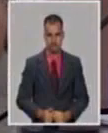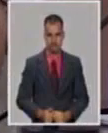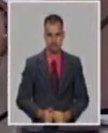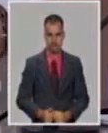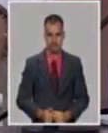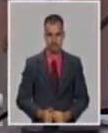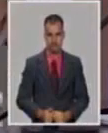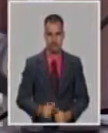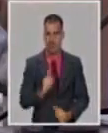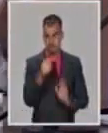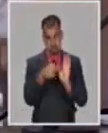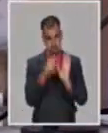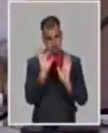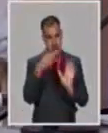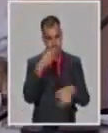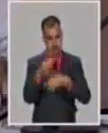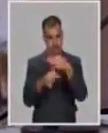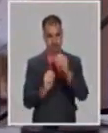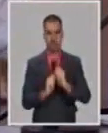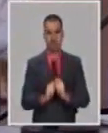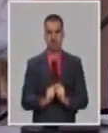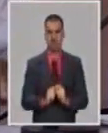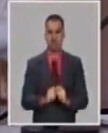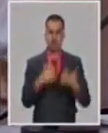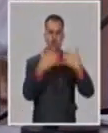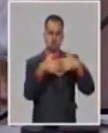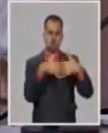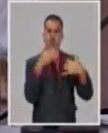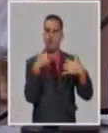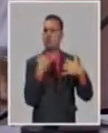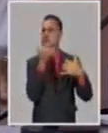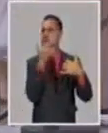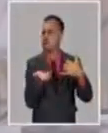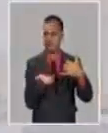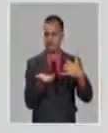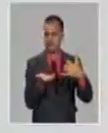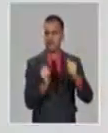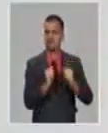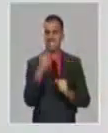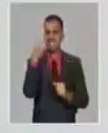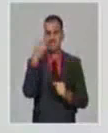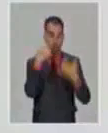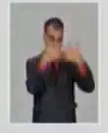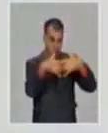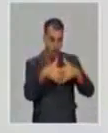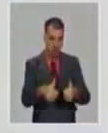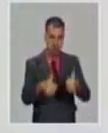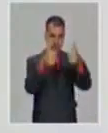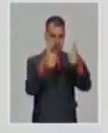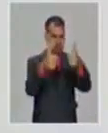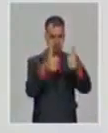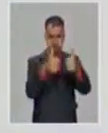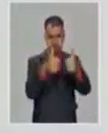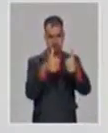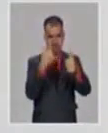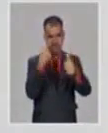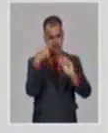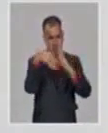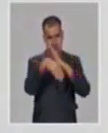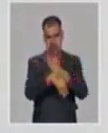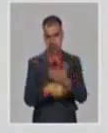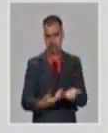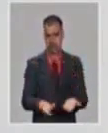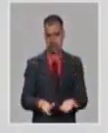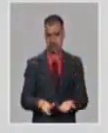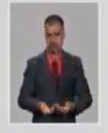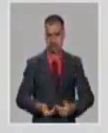Ahora, también en los productivos se evaluaron un grupo de dificultades. La baja productividad de las diferentes formas productivas. A partir también